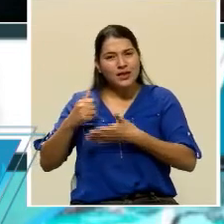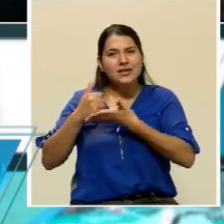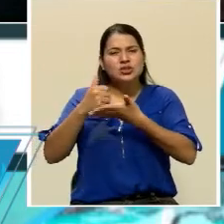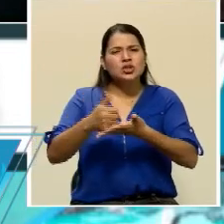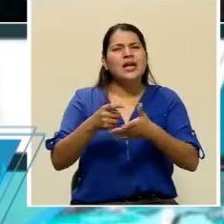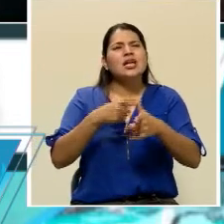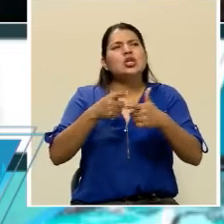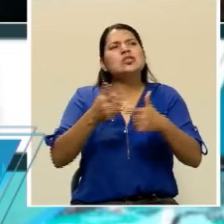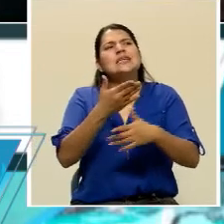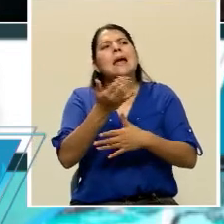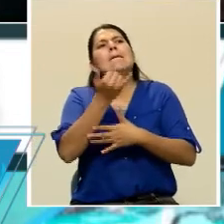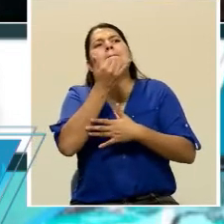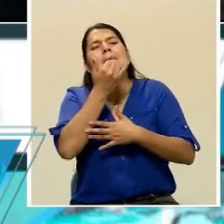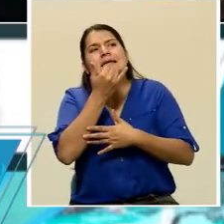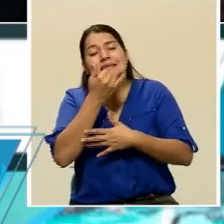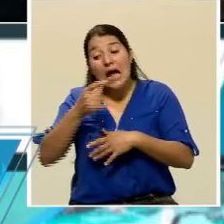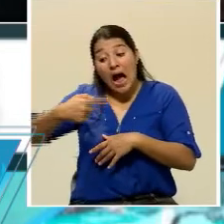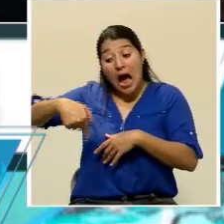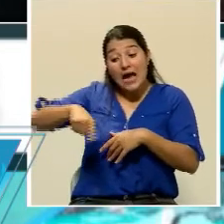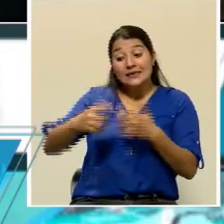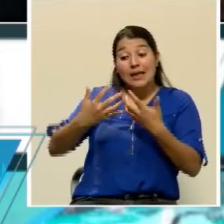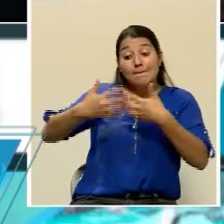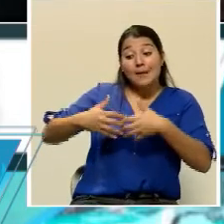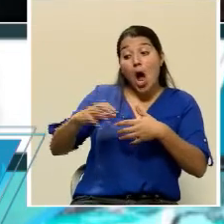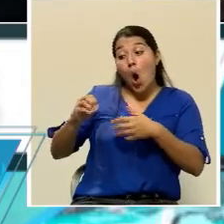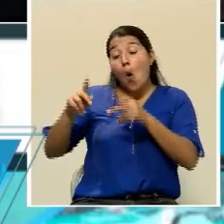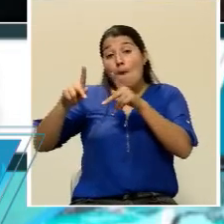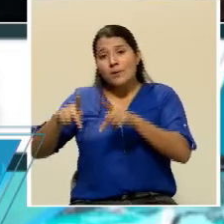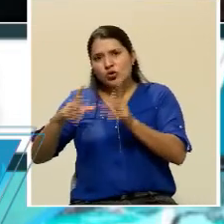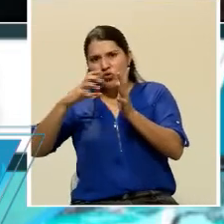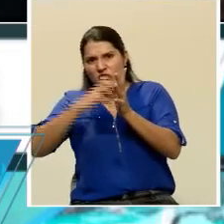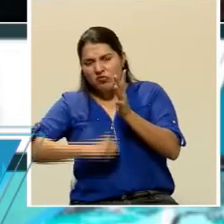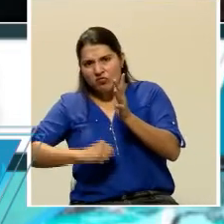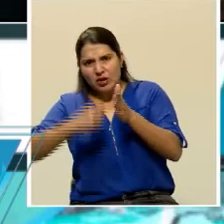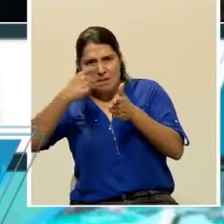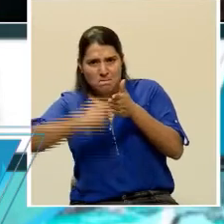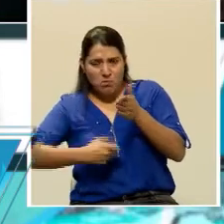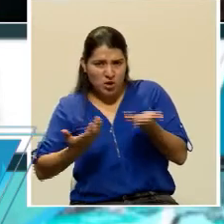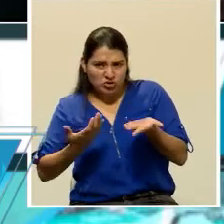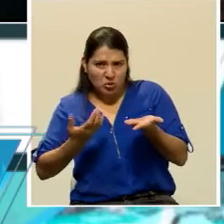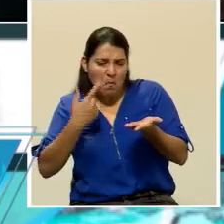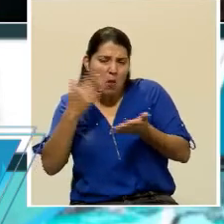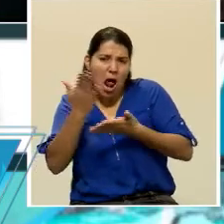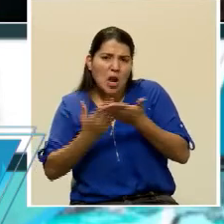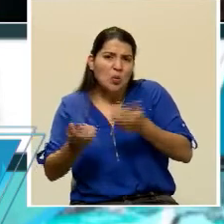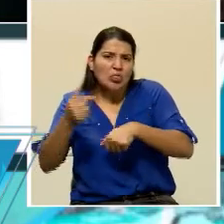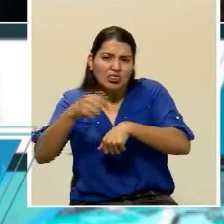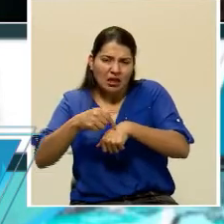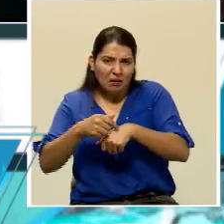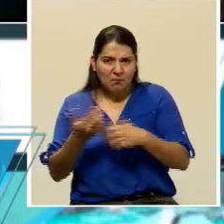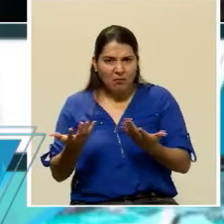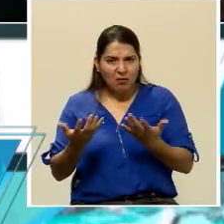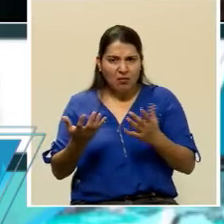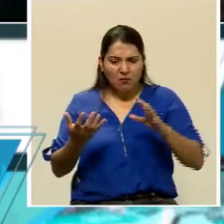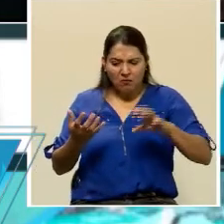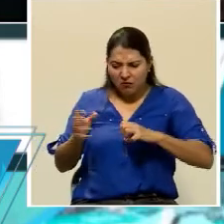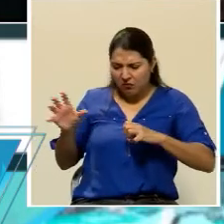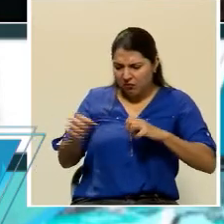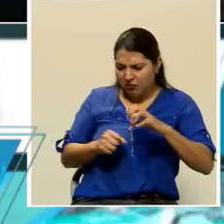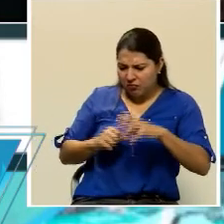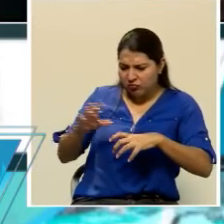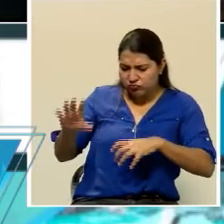el capital durante un tiempo determinado y lograr que la carga se reparta justamente con los que